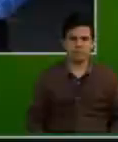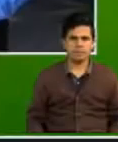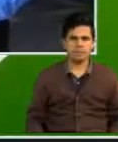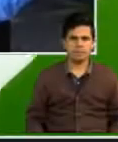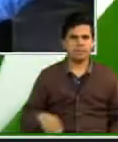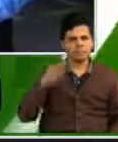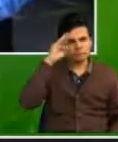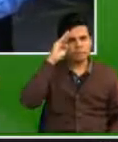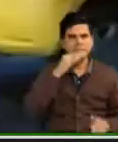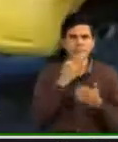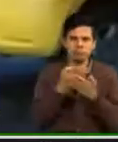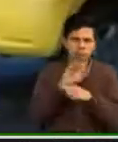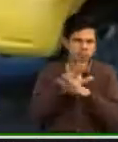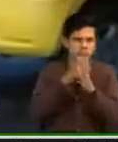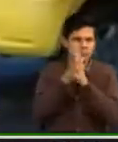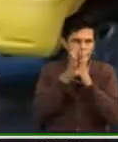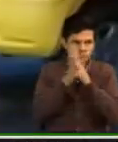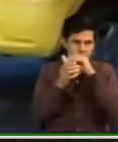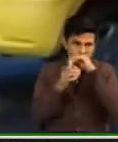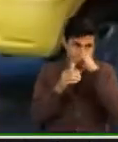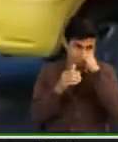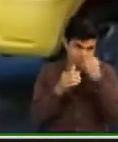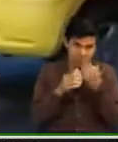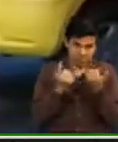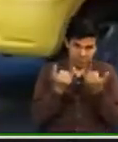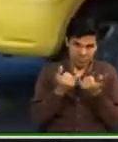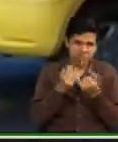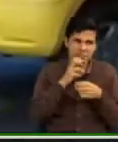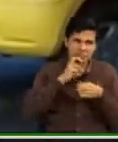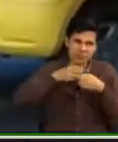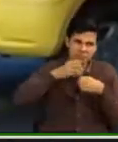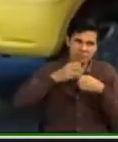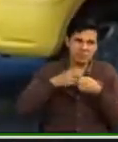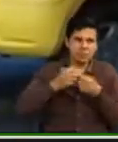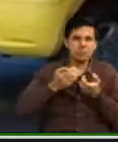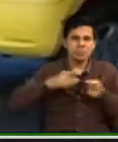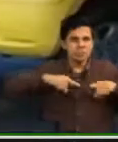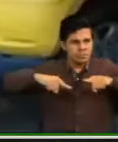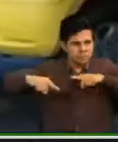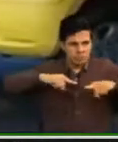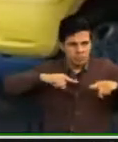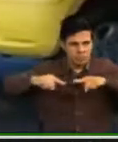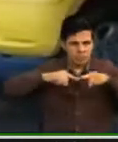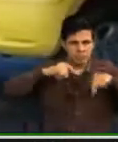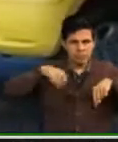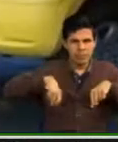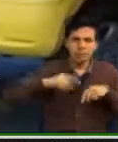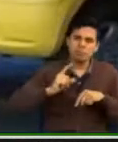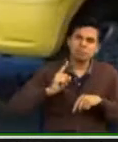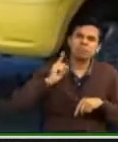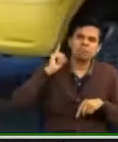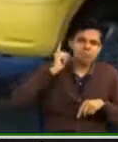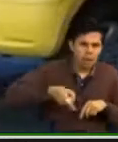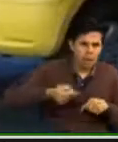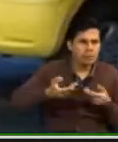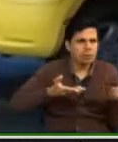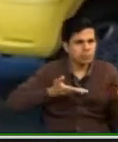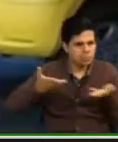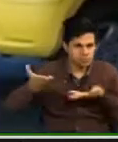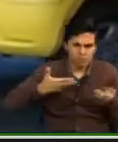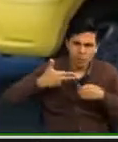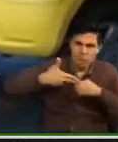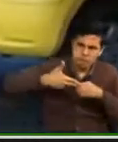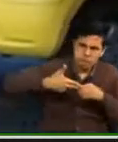Hola, muy buenas tardes. Pues a pesar de las decisiones que ha tomado de la administración municipal para garantizar el servicio